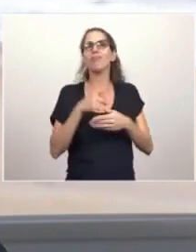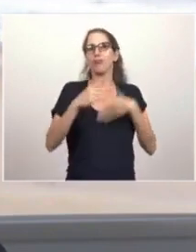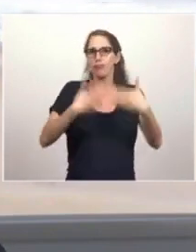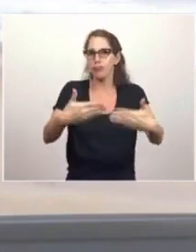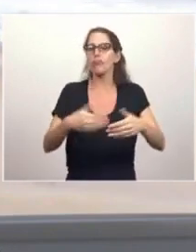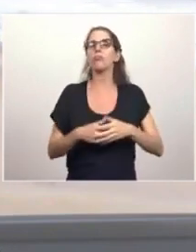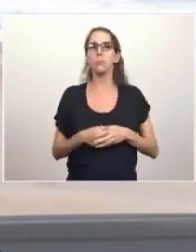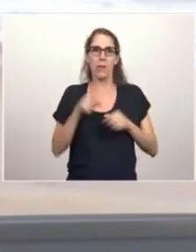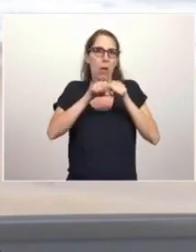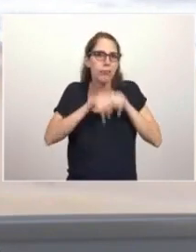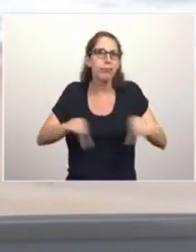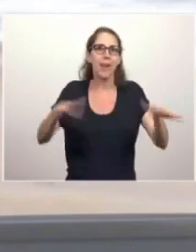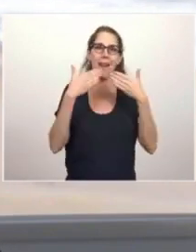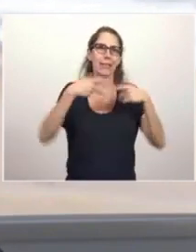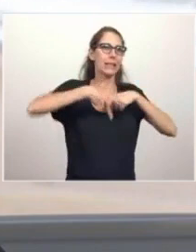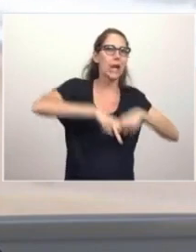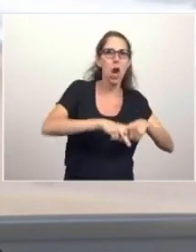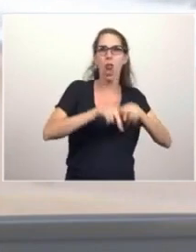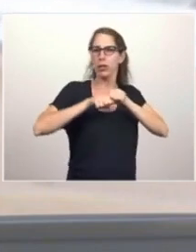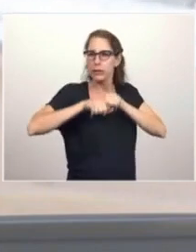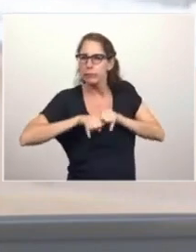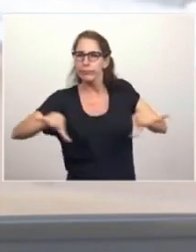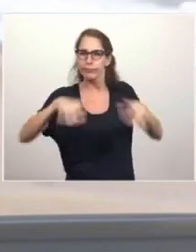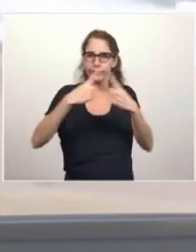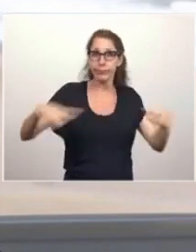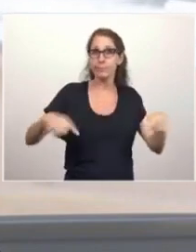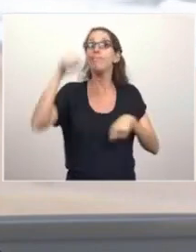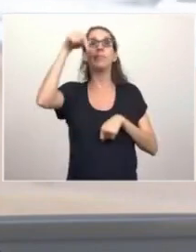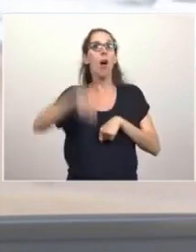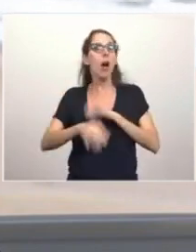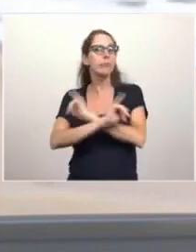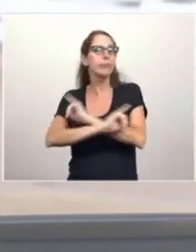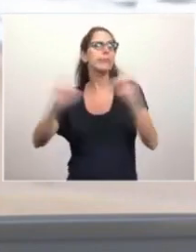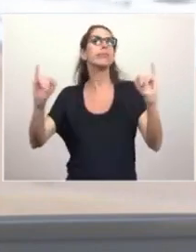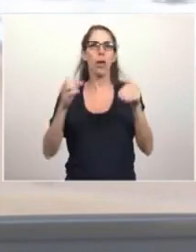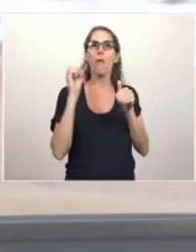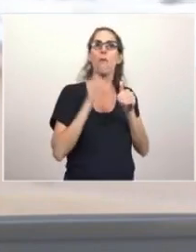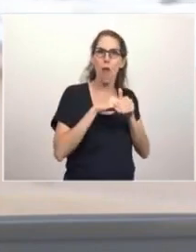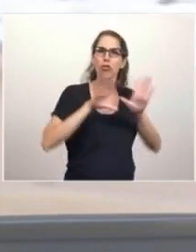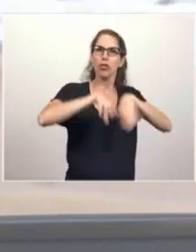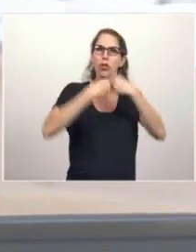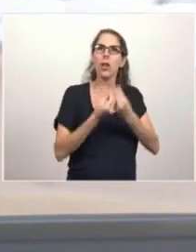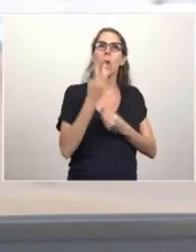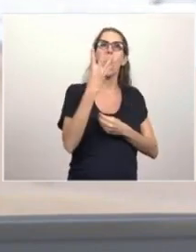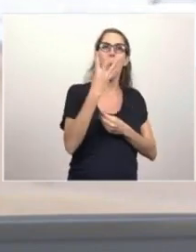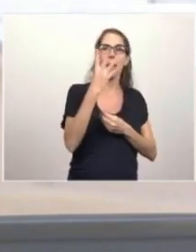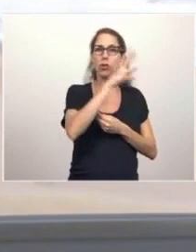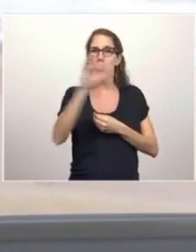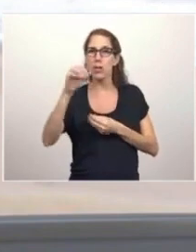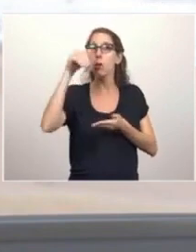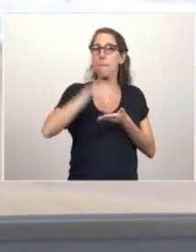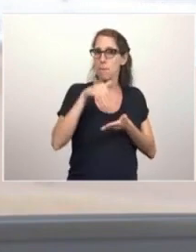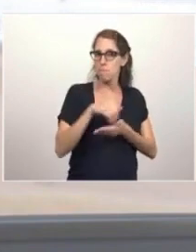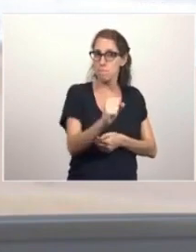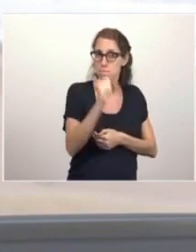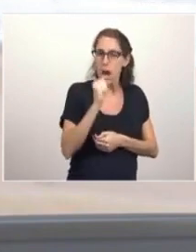mayor en términos de tecnología y de alcance. Y hoy estamos anunciando fondos por 400 millones de pesos para que las